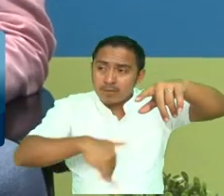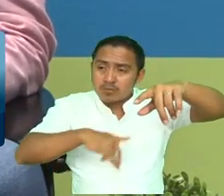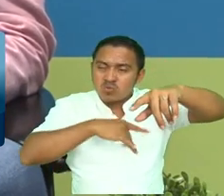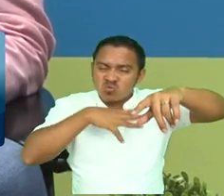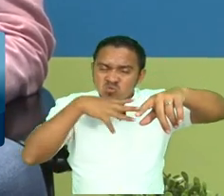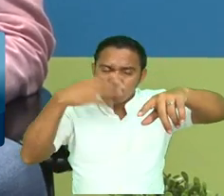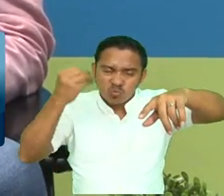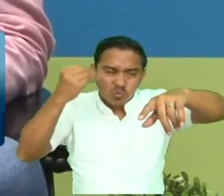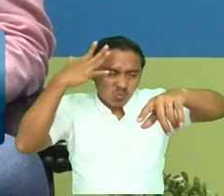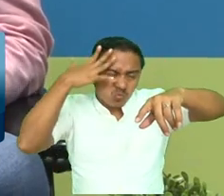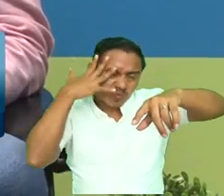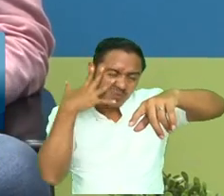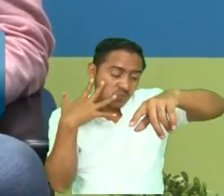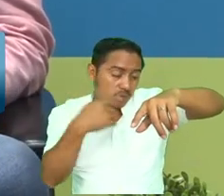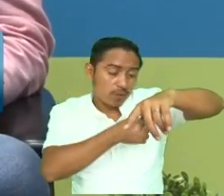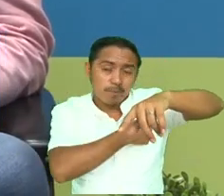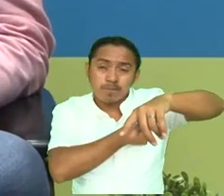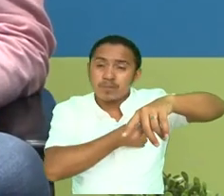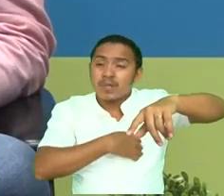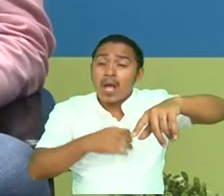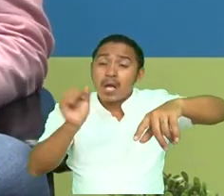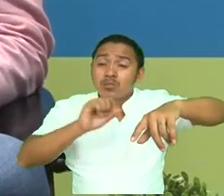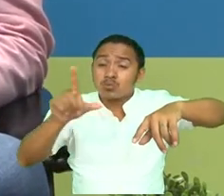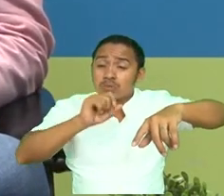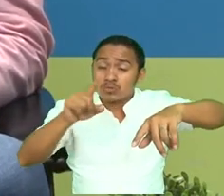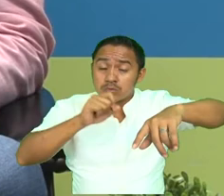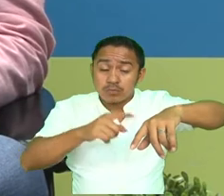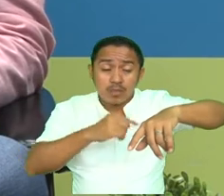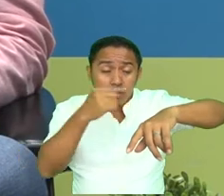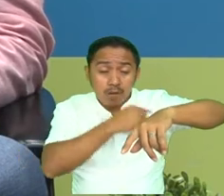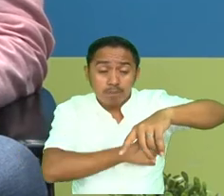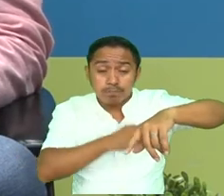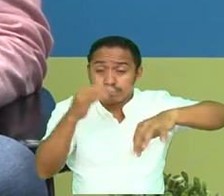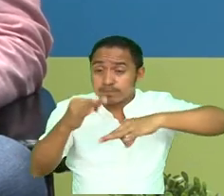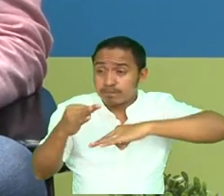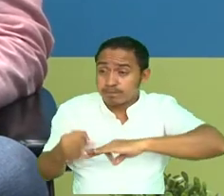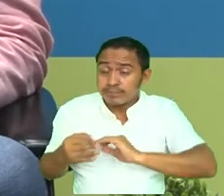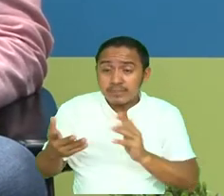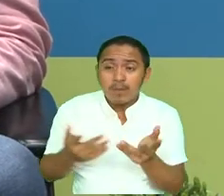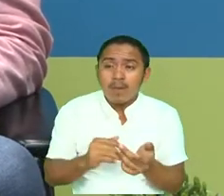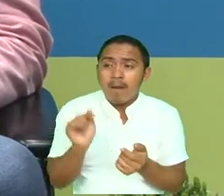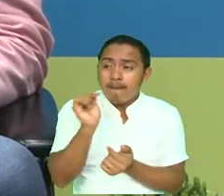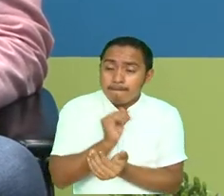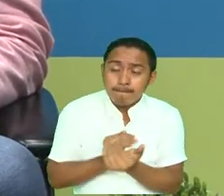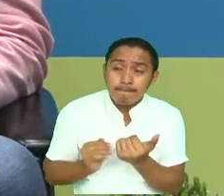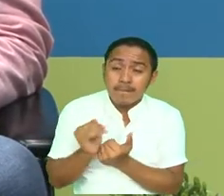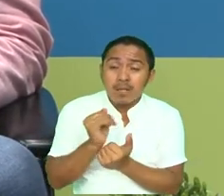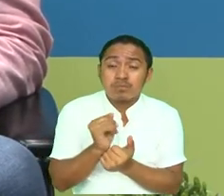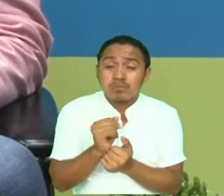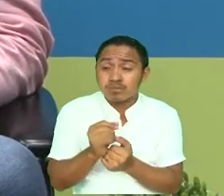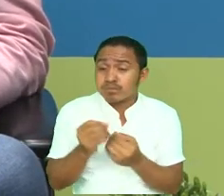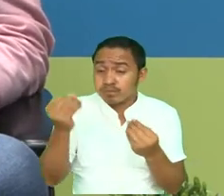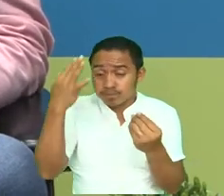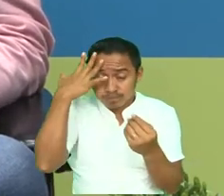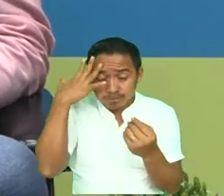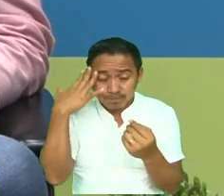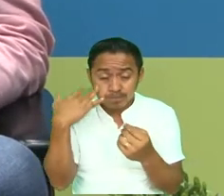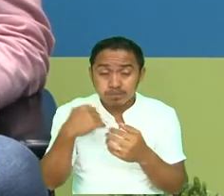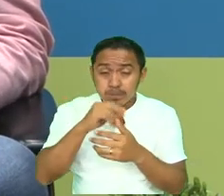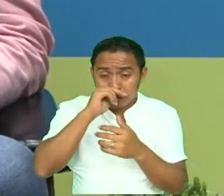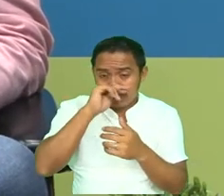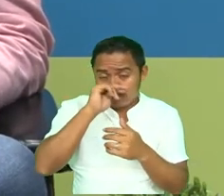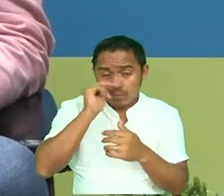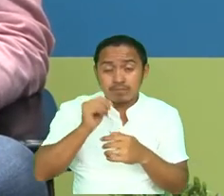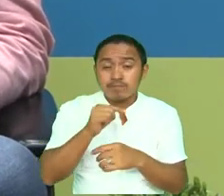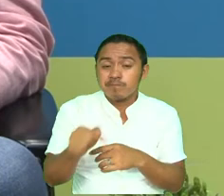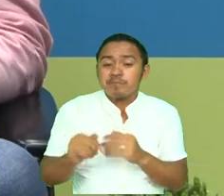como azul negruzco. Entonces ya vemos exactamente dónde está la mayor concentración de sudor.